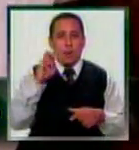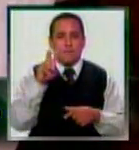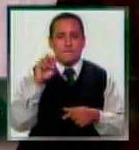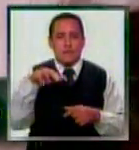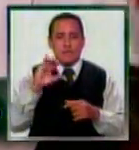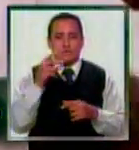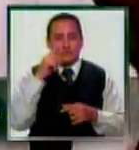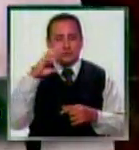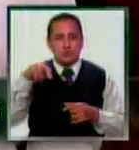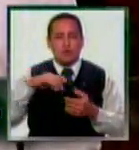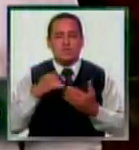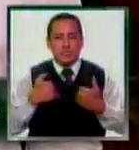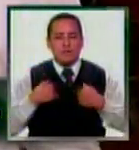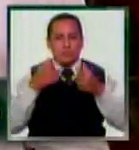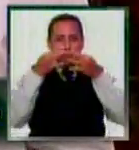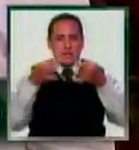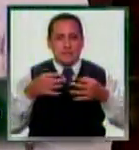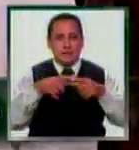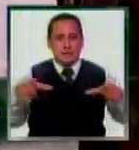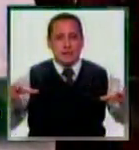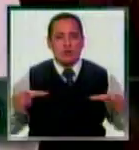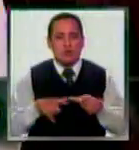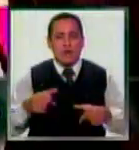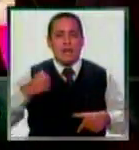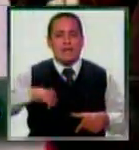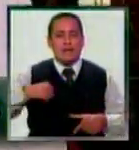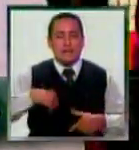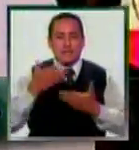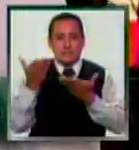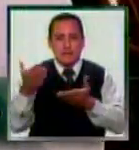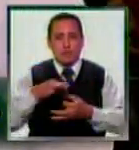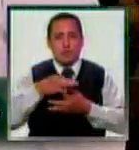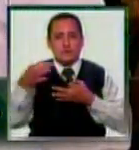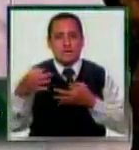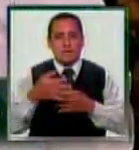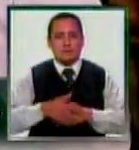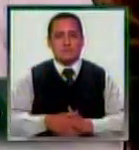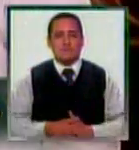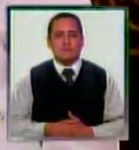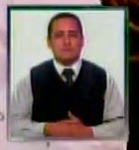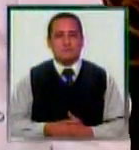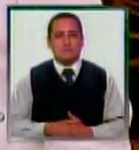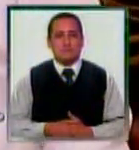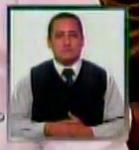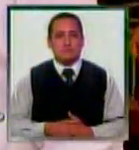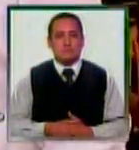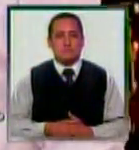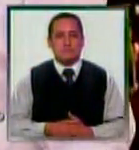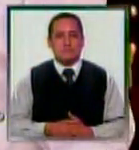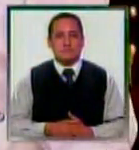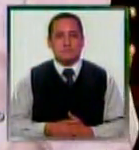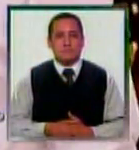donde tenemos también presente a nuestra alcaldesa provincial.